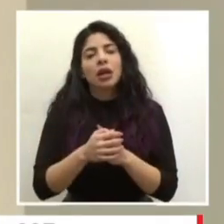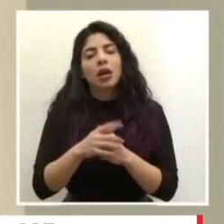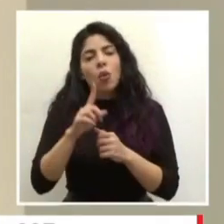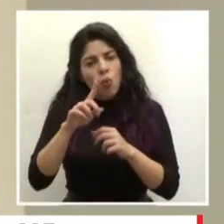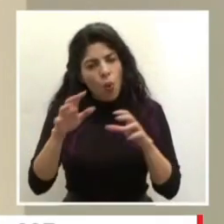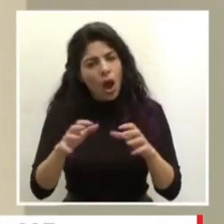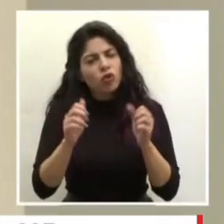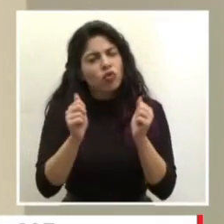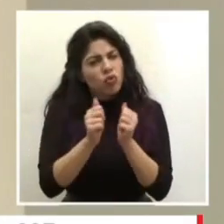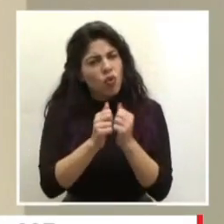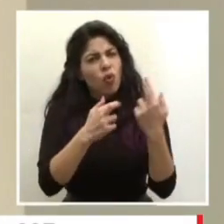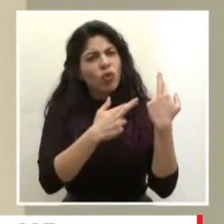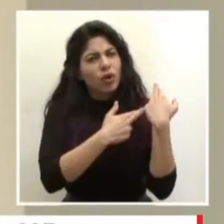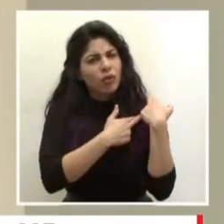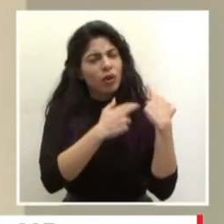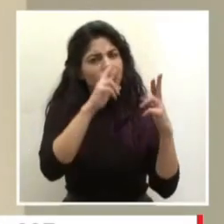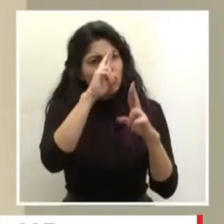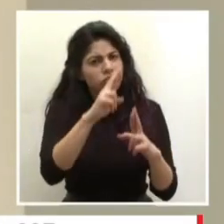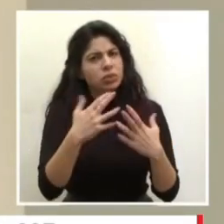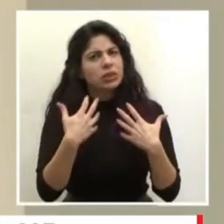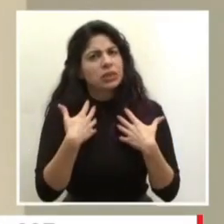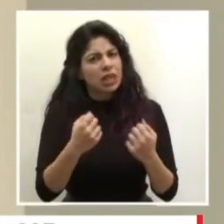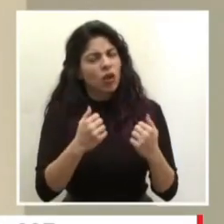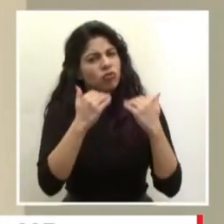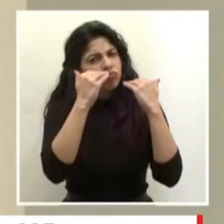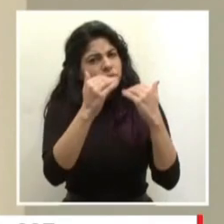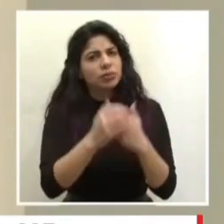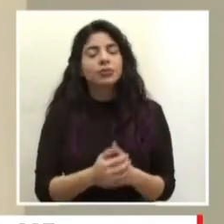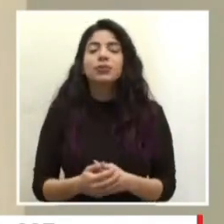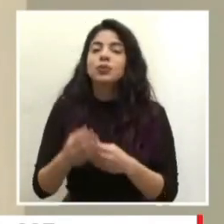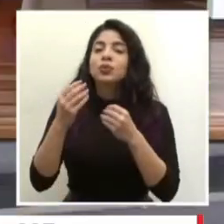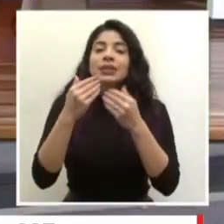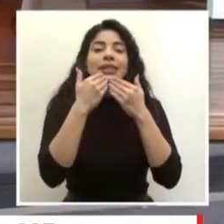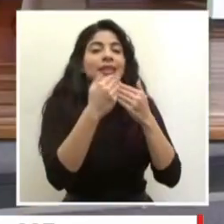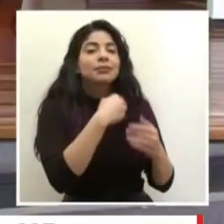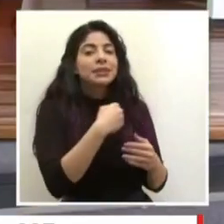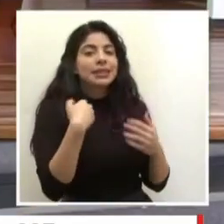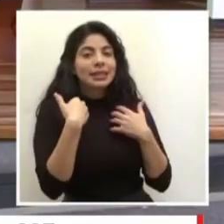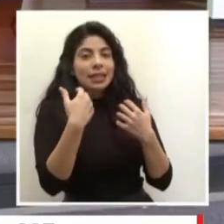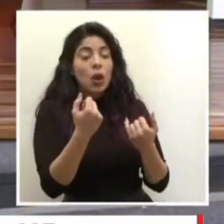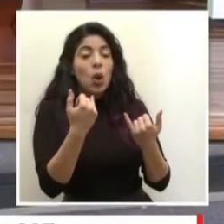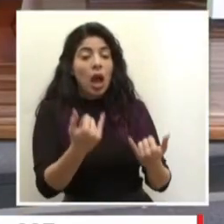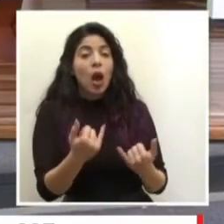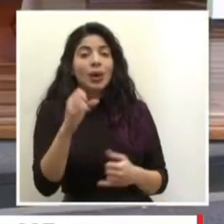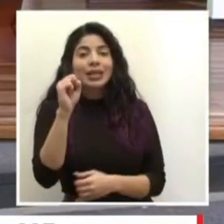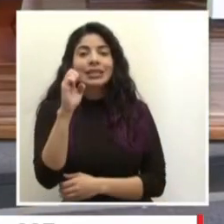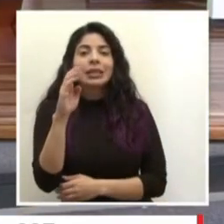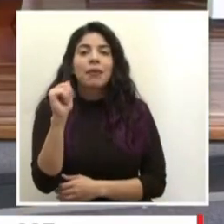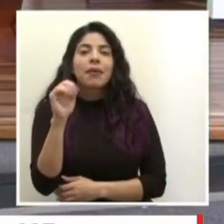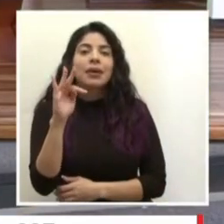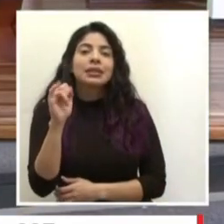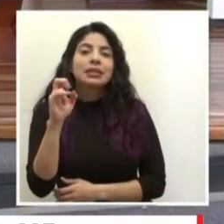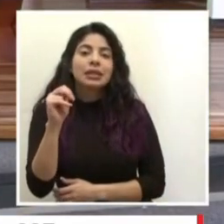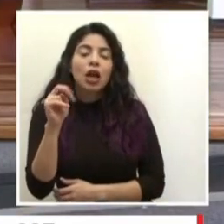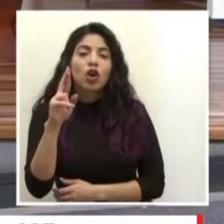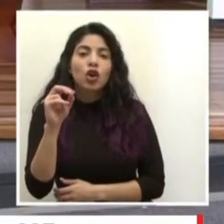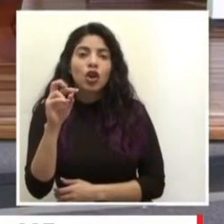acto responsable sanitario al más alto nivel. Muchas gracias al ministro de Salud. Escuchamos a Sebastián Rodríguez